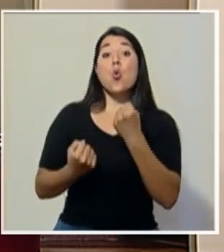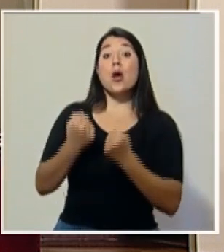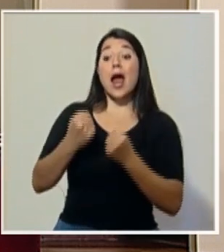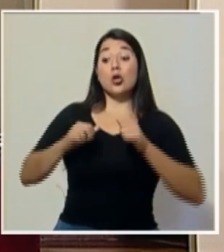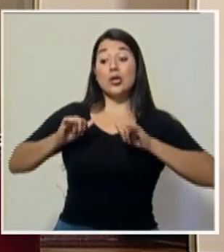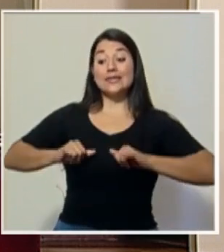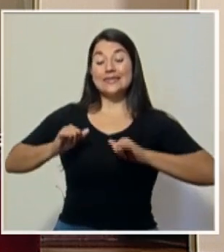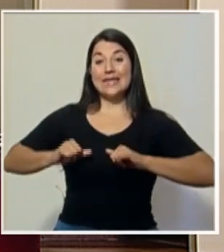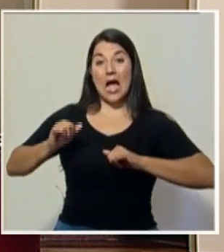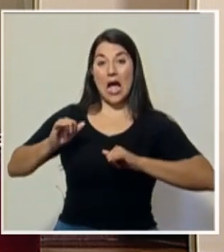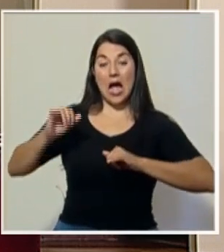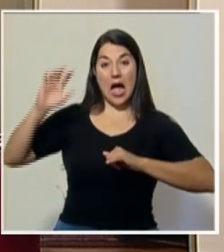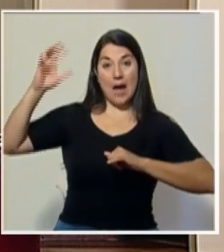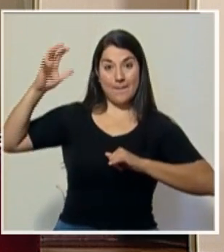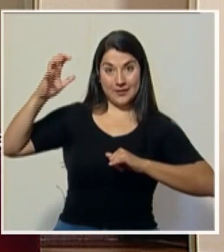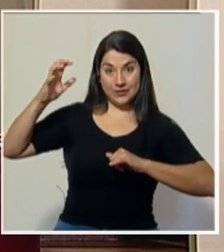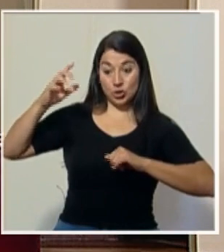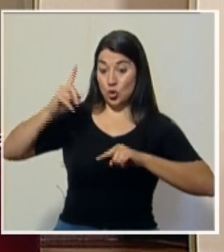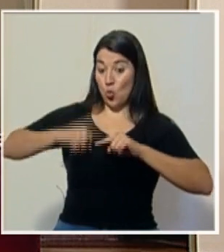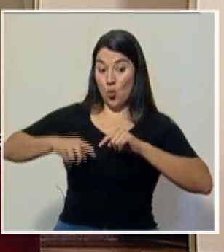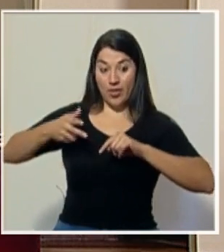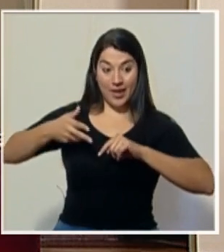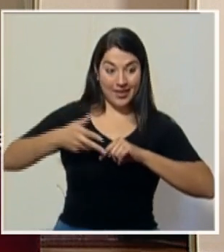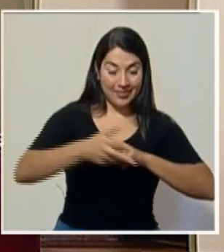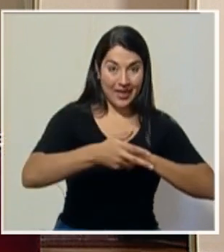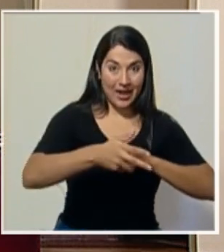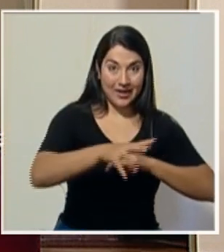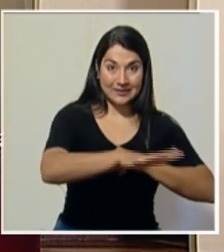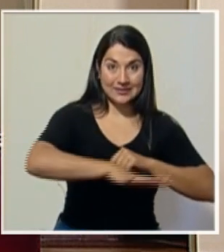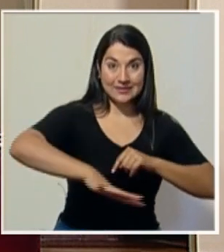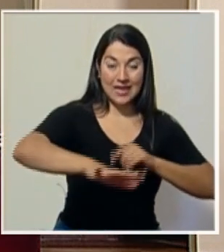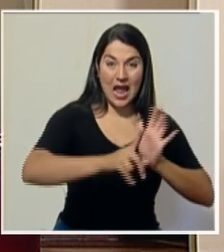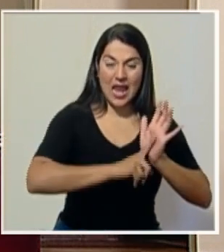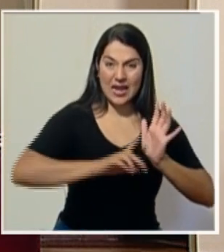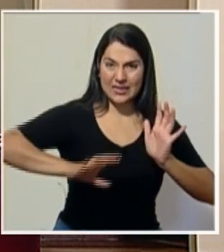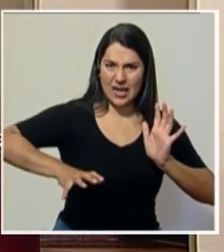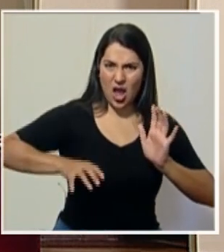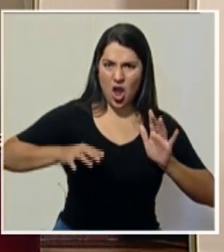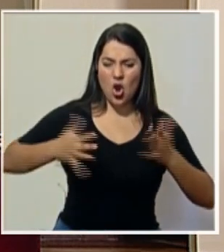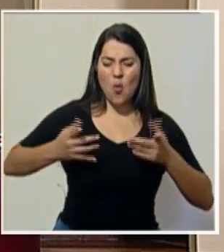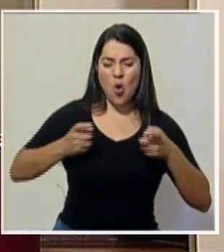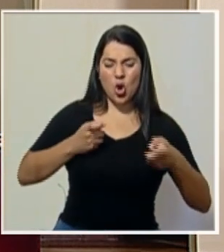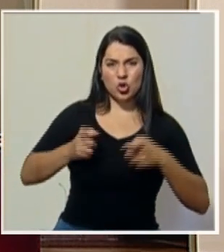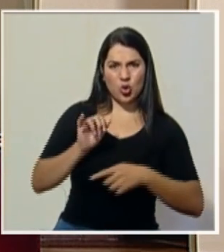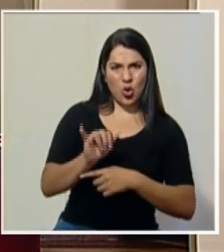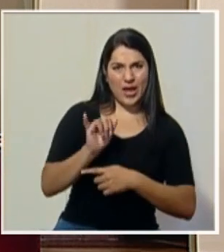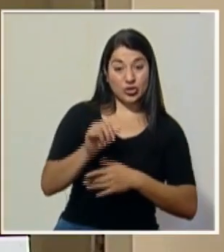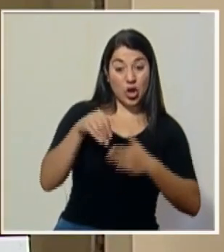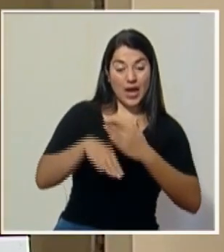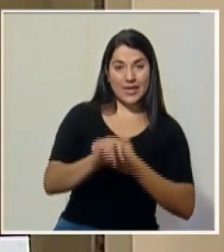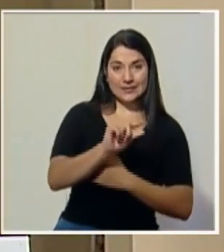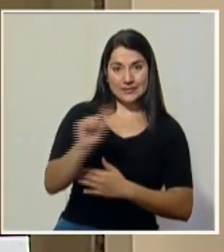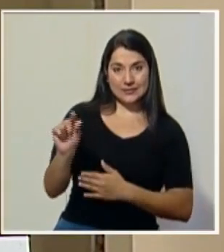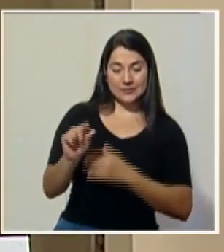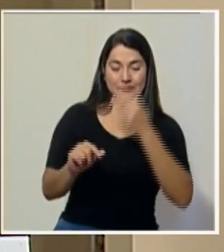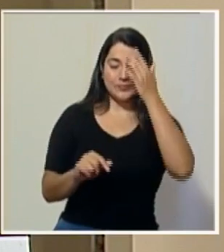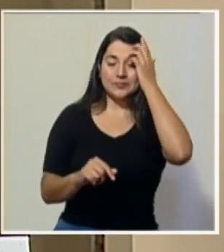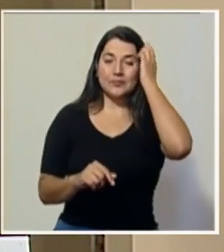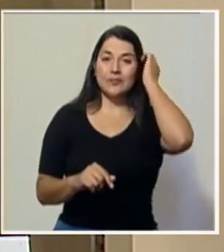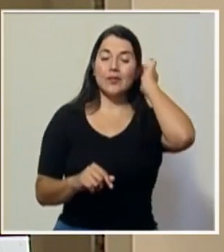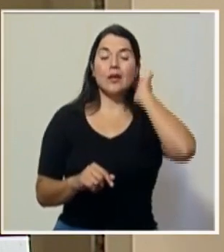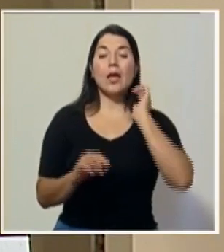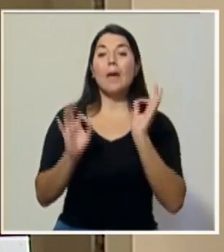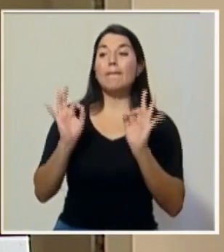de alerta naranja. ¿Cómo se va a regular esto? Y nos consulta, eso sí, entre semana. Muy